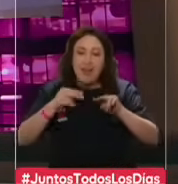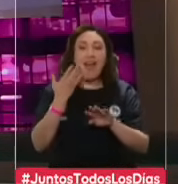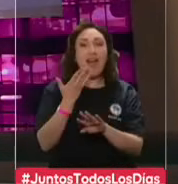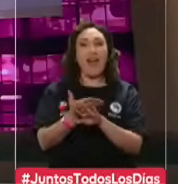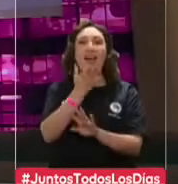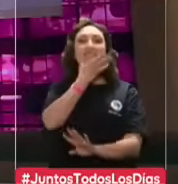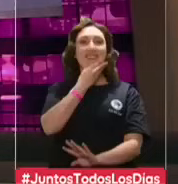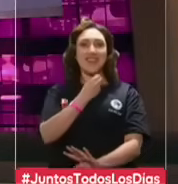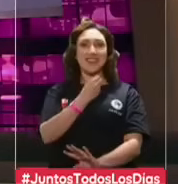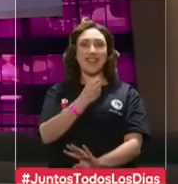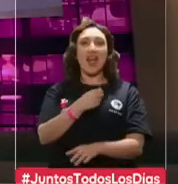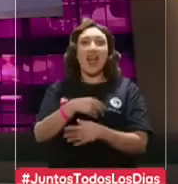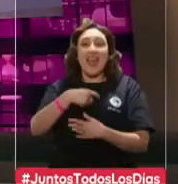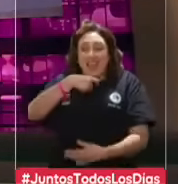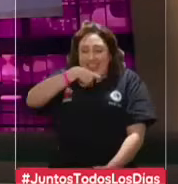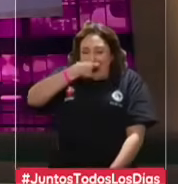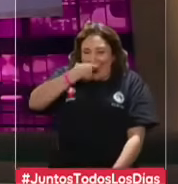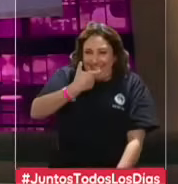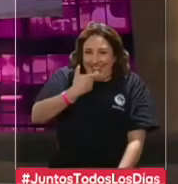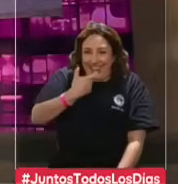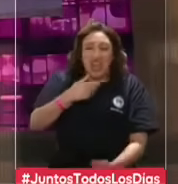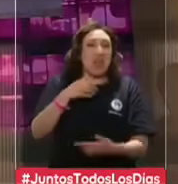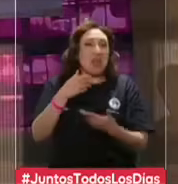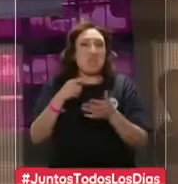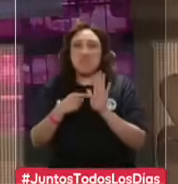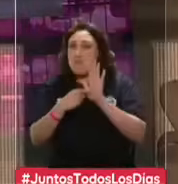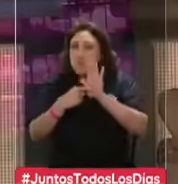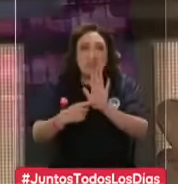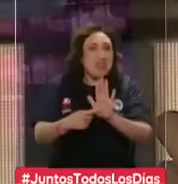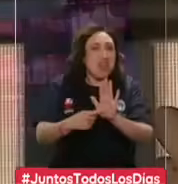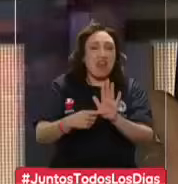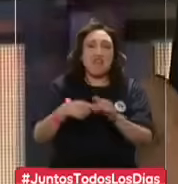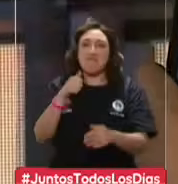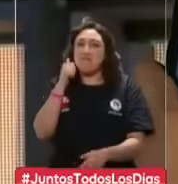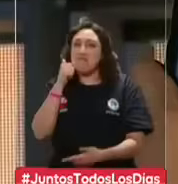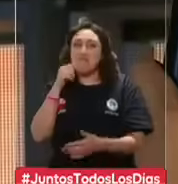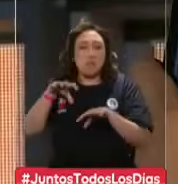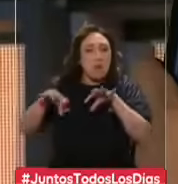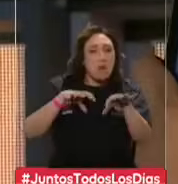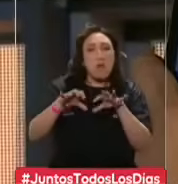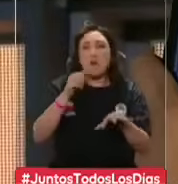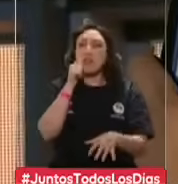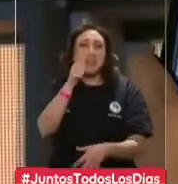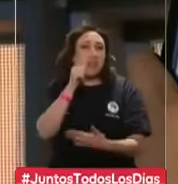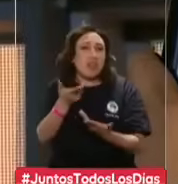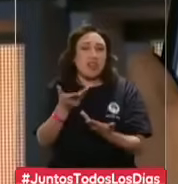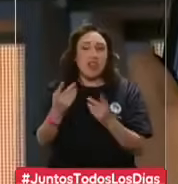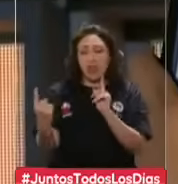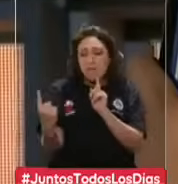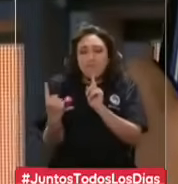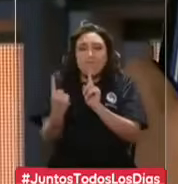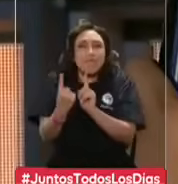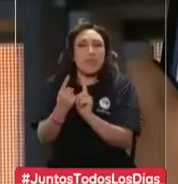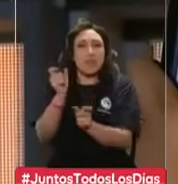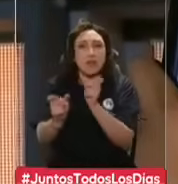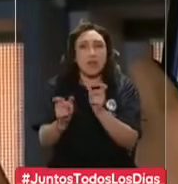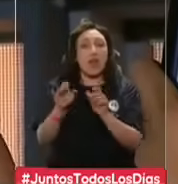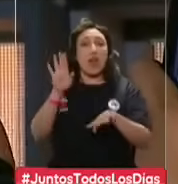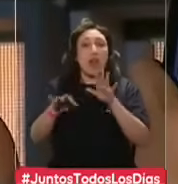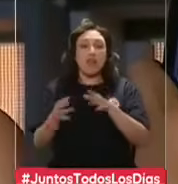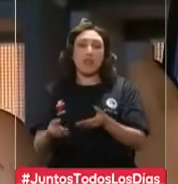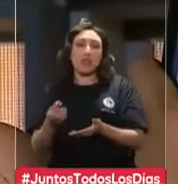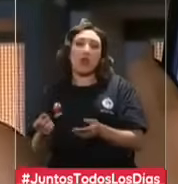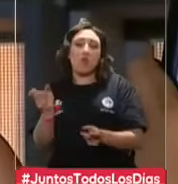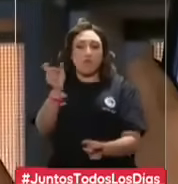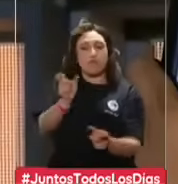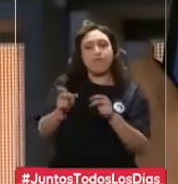el humor es eso, es la vivencia, es el día a día, es llegar a la gente, que de repente llega la gente a los bares